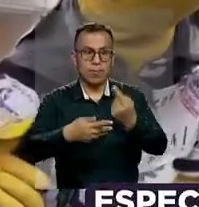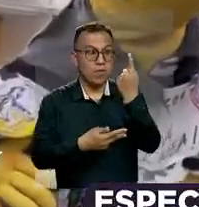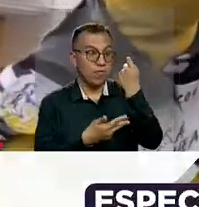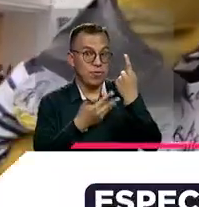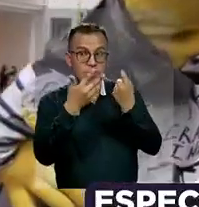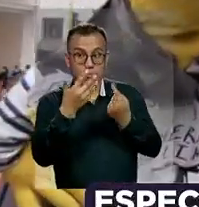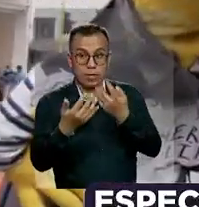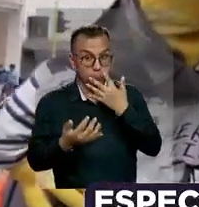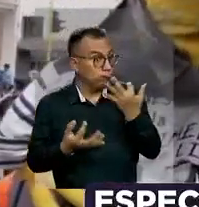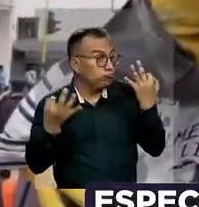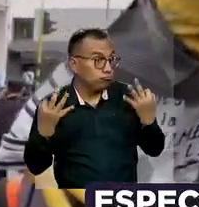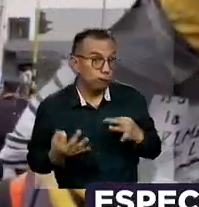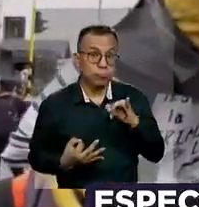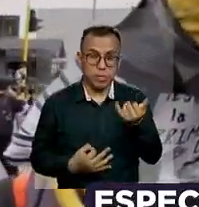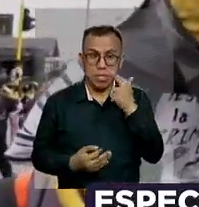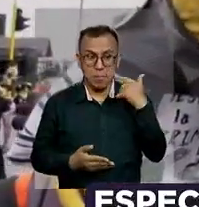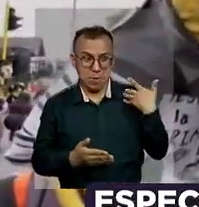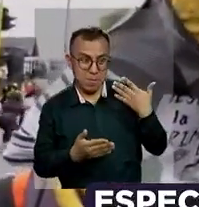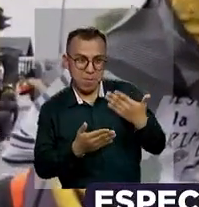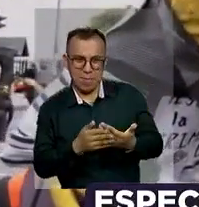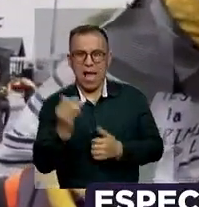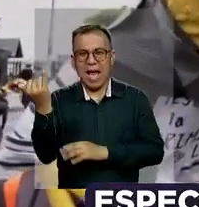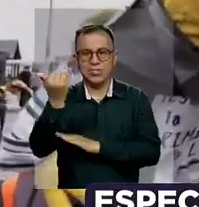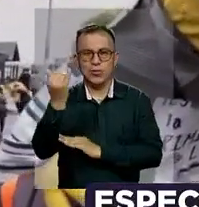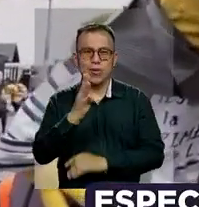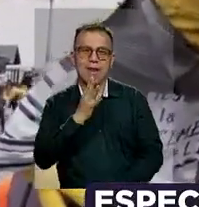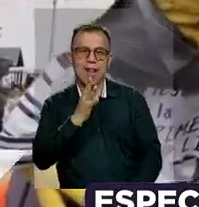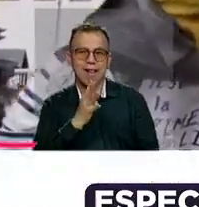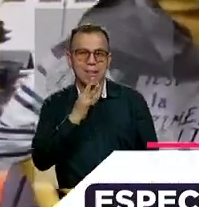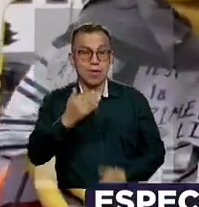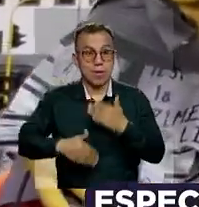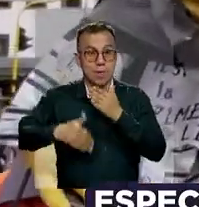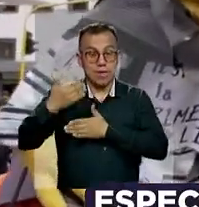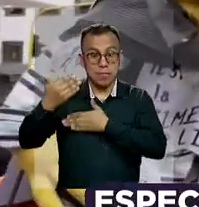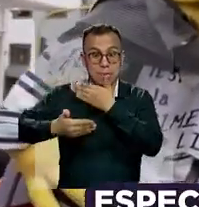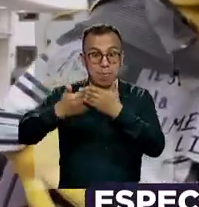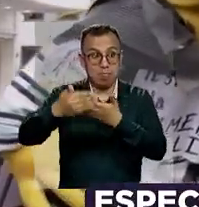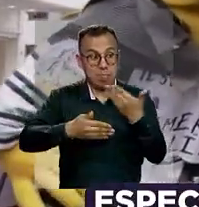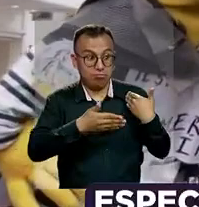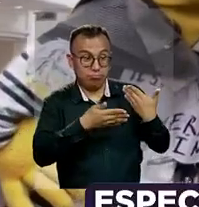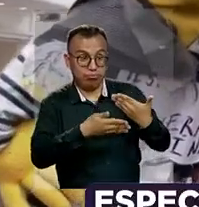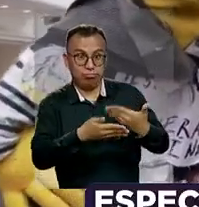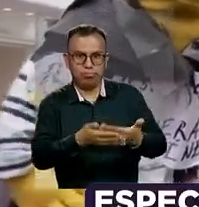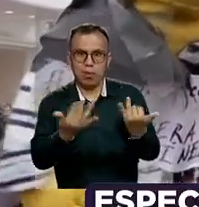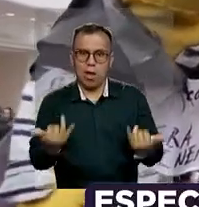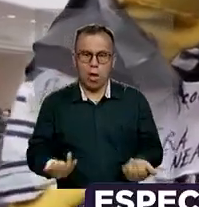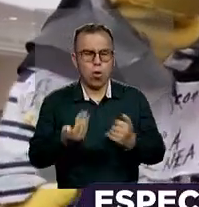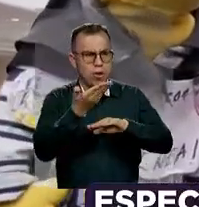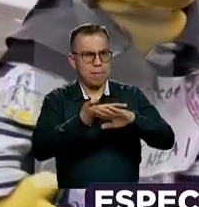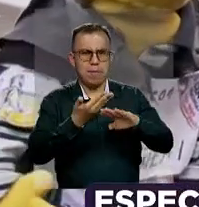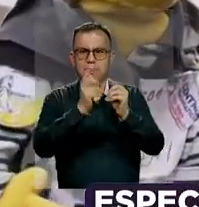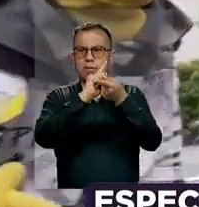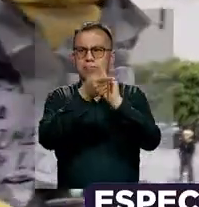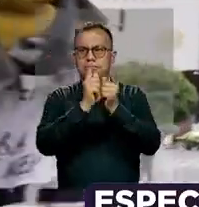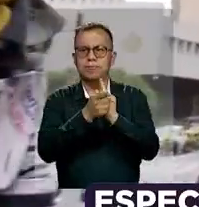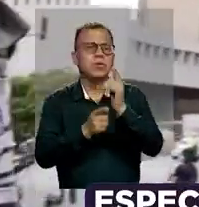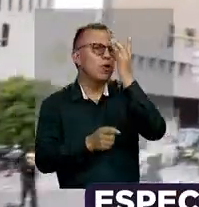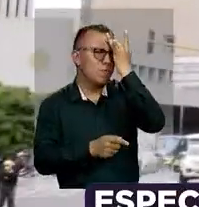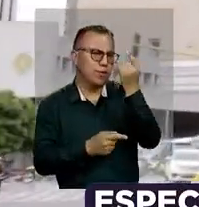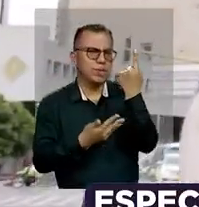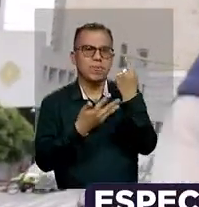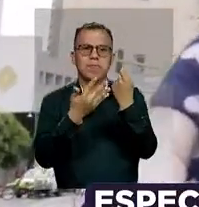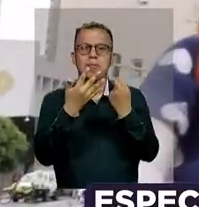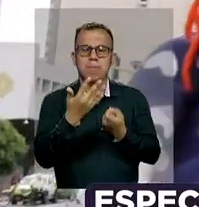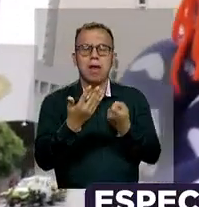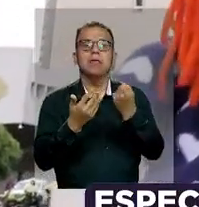conseguir. Realmente todo lo que ha pasado con las reformas fue el inicio de todo lo que tenemos que cambiar, porque nos falta